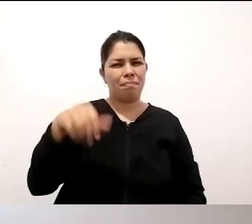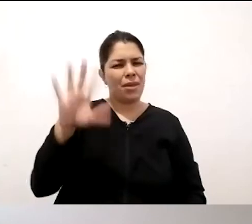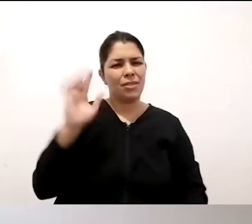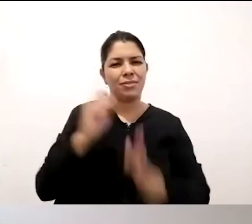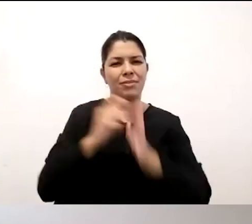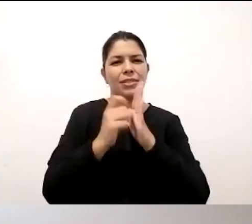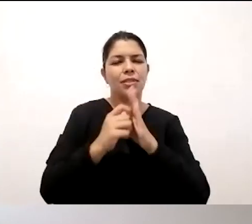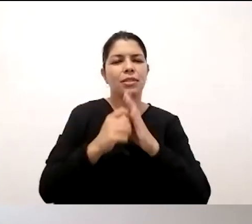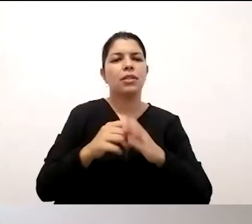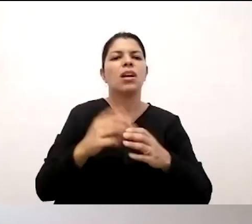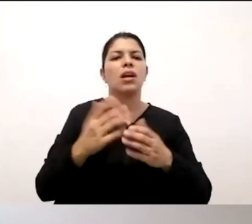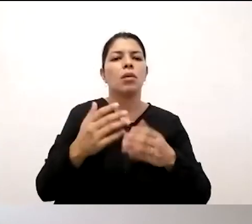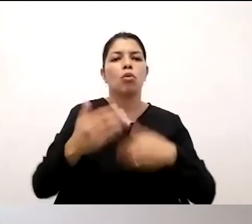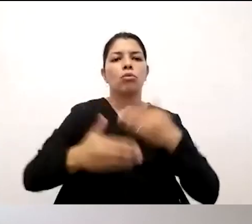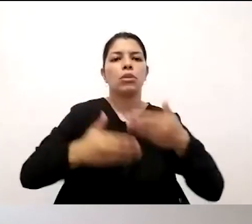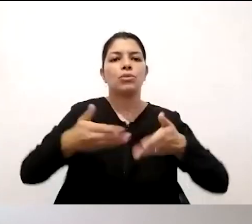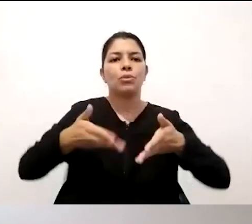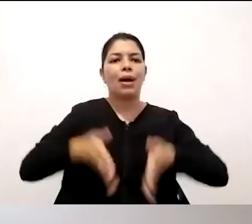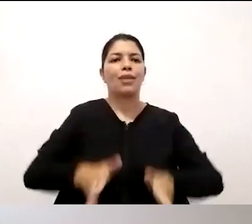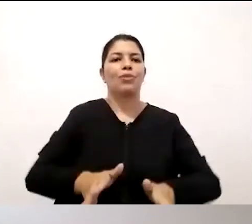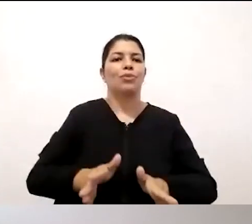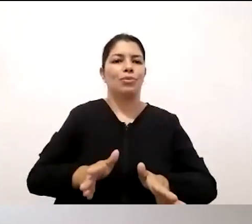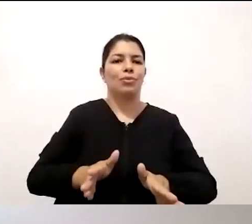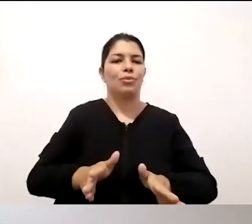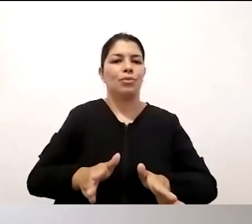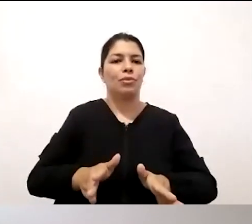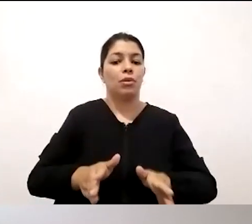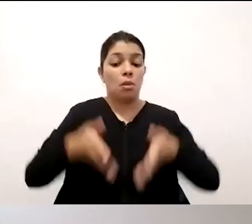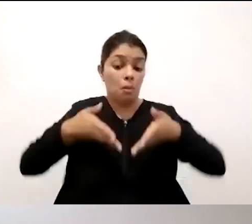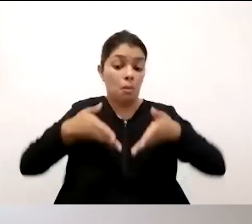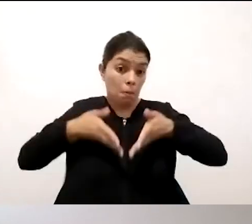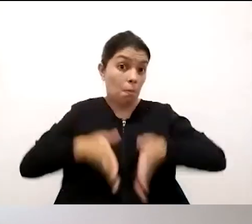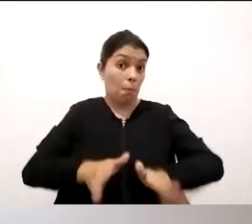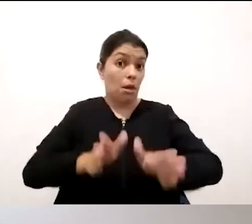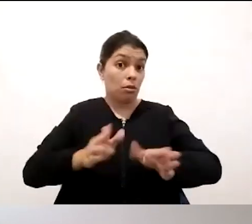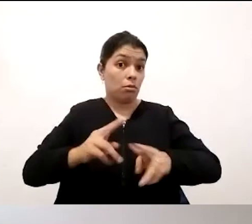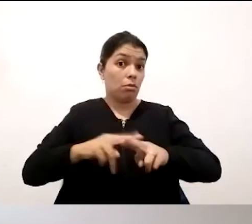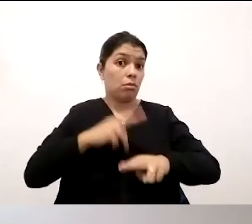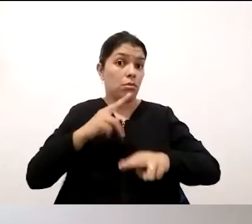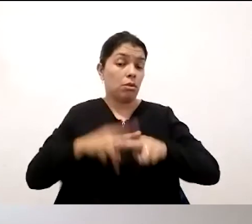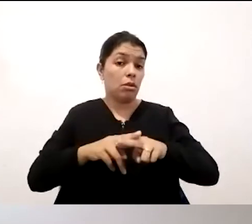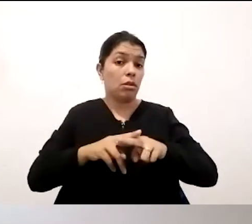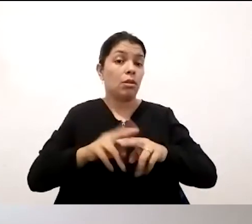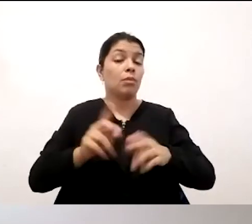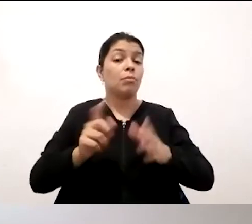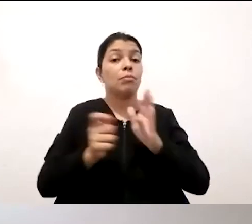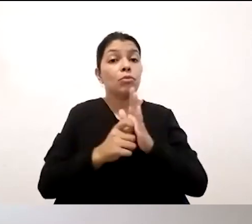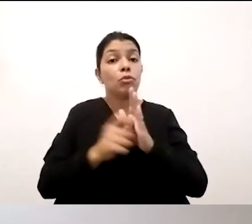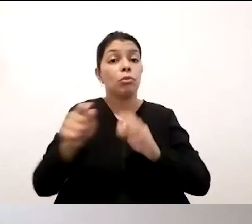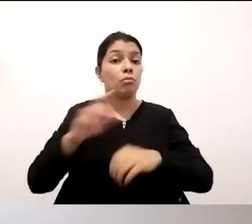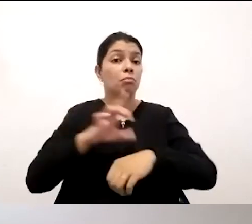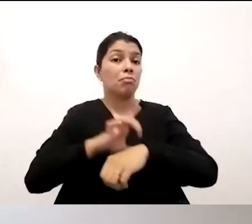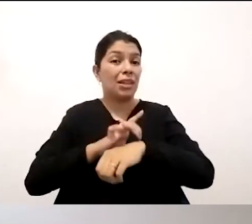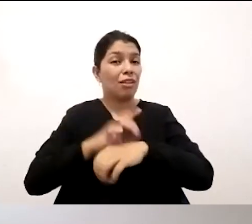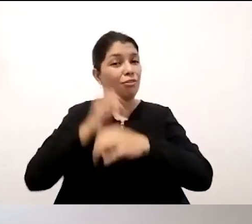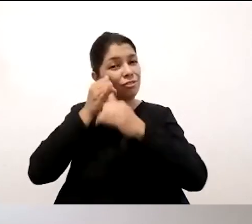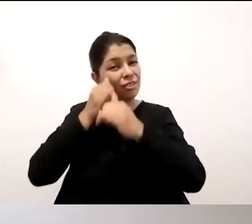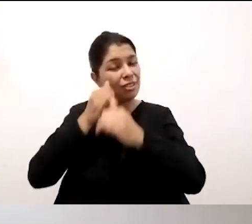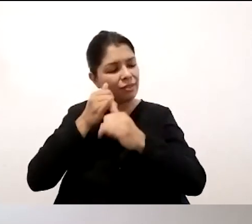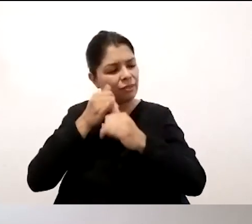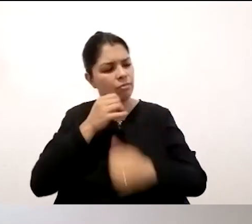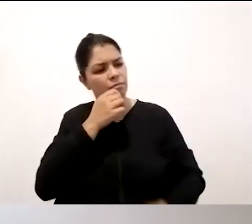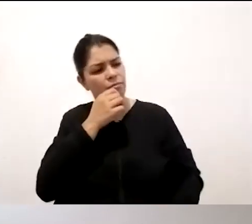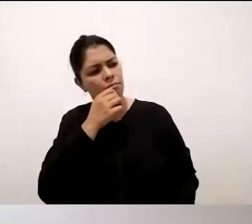parto, porque pues a pesar de ser un acto natural, se ha entendido desde lo médico y de lo científico para